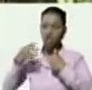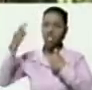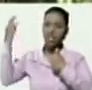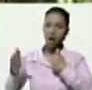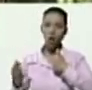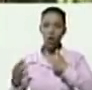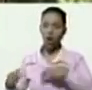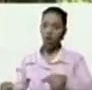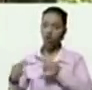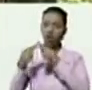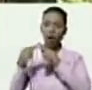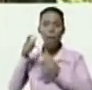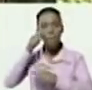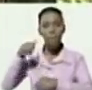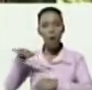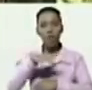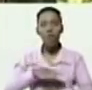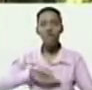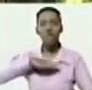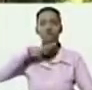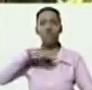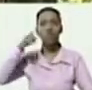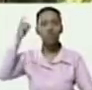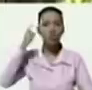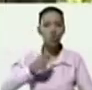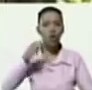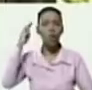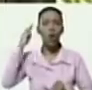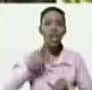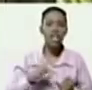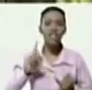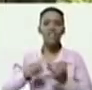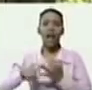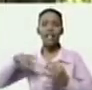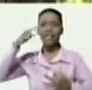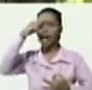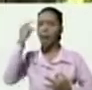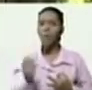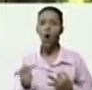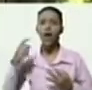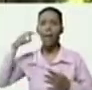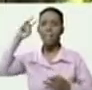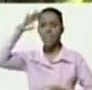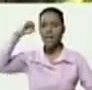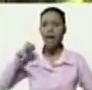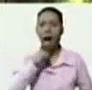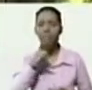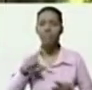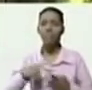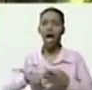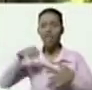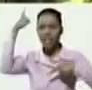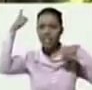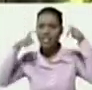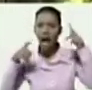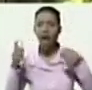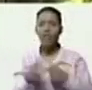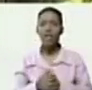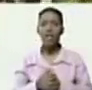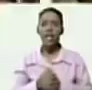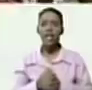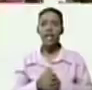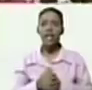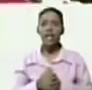se encontrarán con un pueblo lleno de Sucre, de Bolívar, de Zamora, de Miranda, de Chávez, de